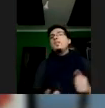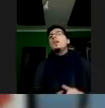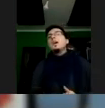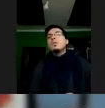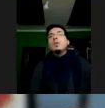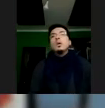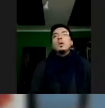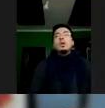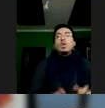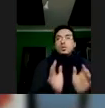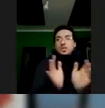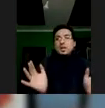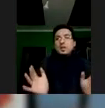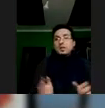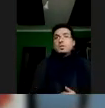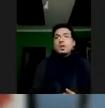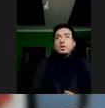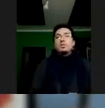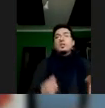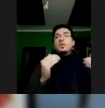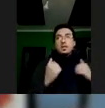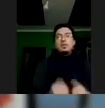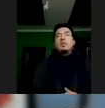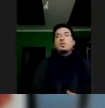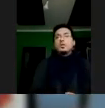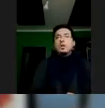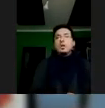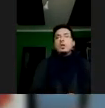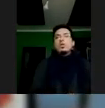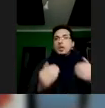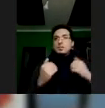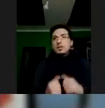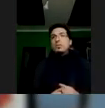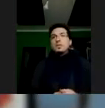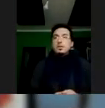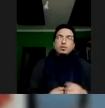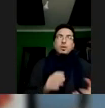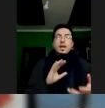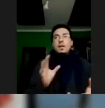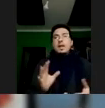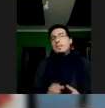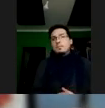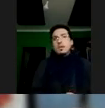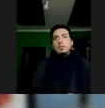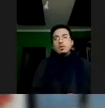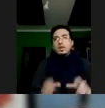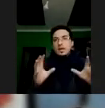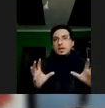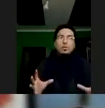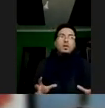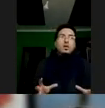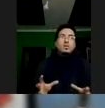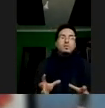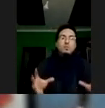qué significa esto, y cómo se representan los elementos a través de esta proyección, o cómo también se puede hacer de una manera plana. ¿Ya? Pero el